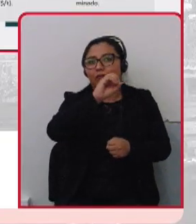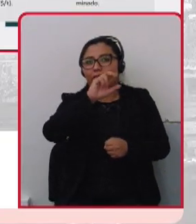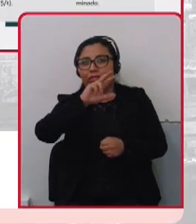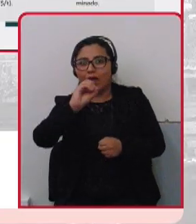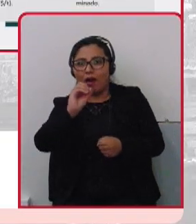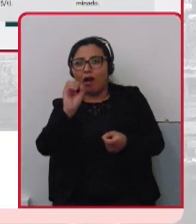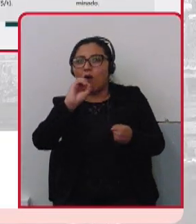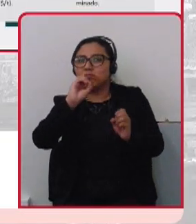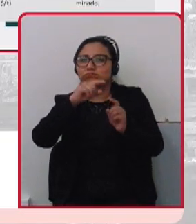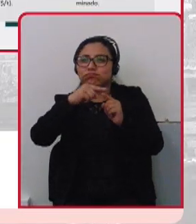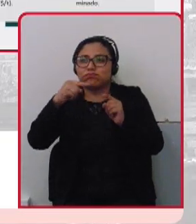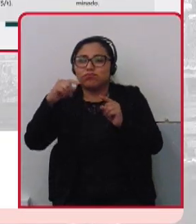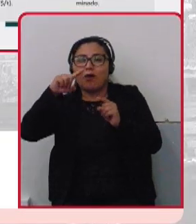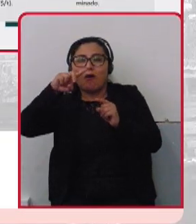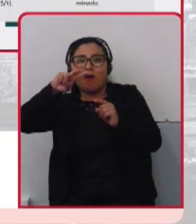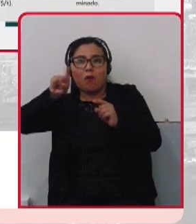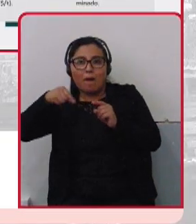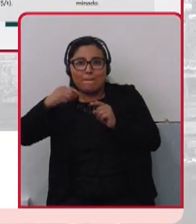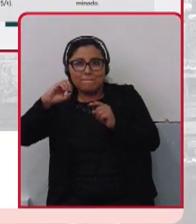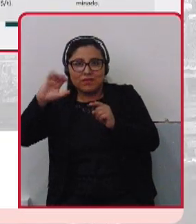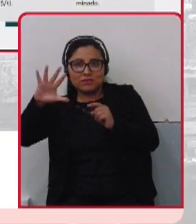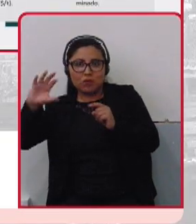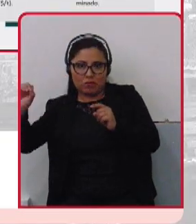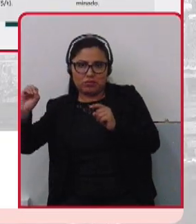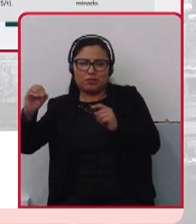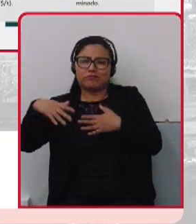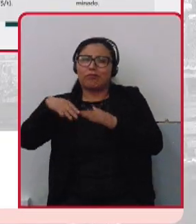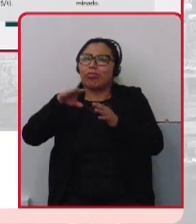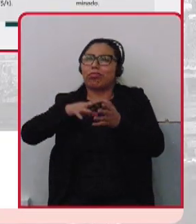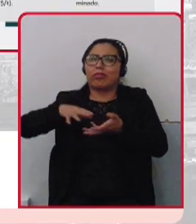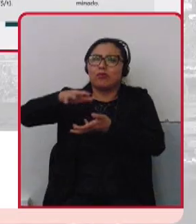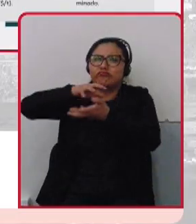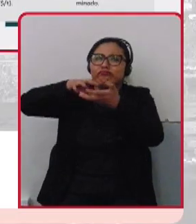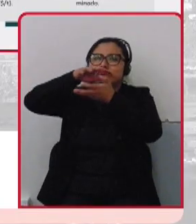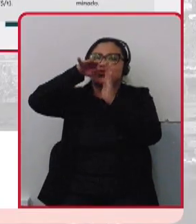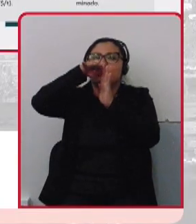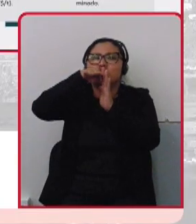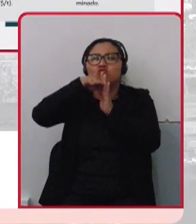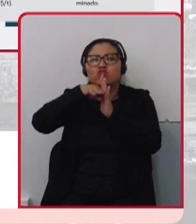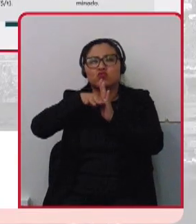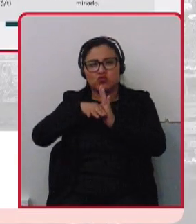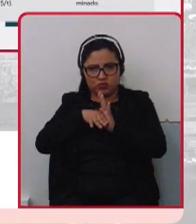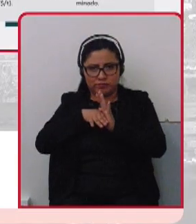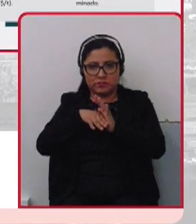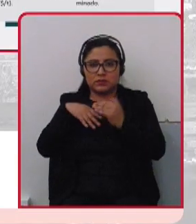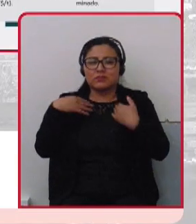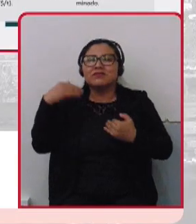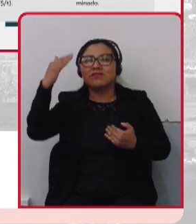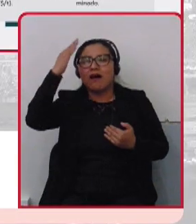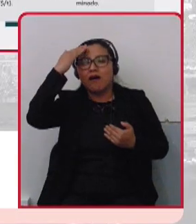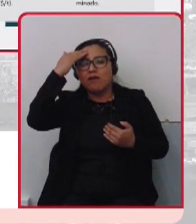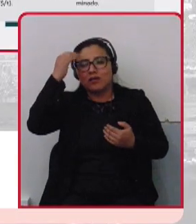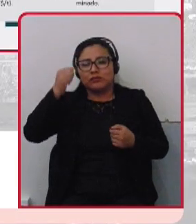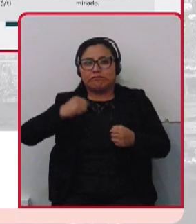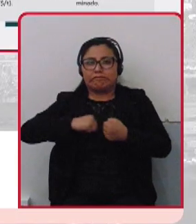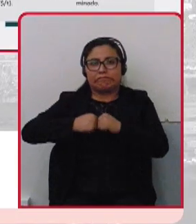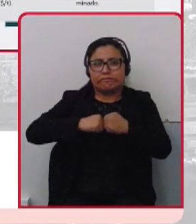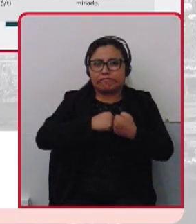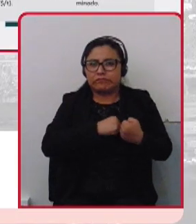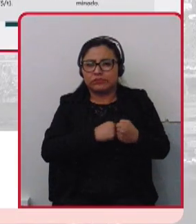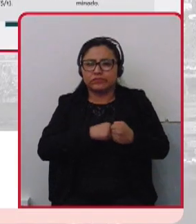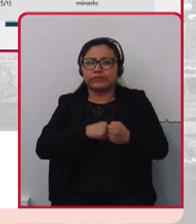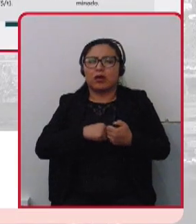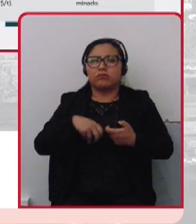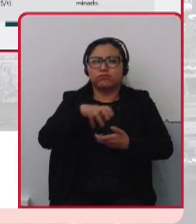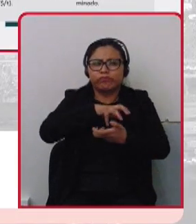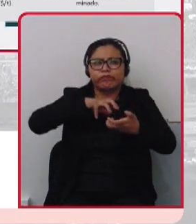que es la reducción de nuestras emisiones. Es así que somos conscientes de que nuestro sistema de acarreo aporta más del 50% de